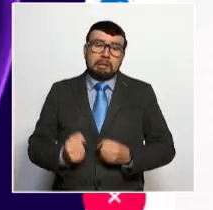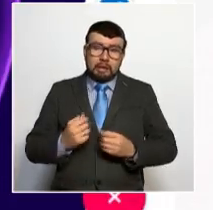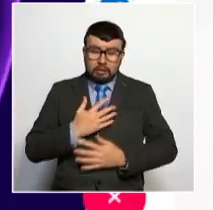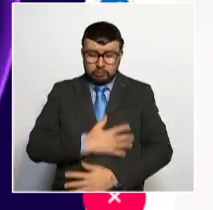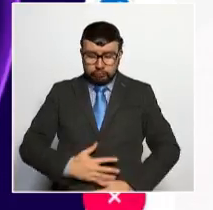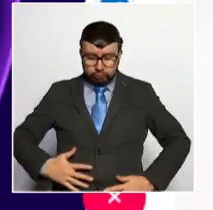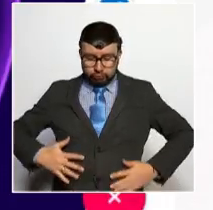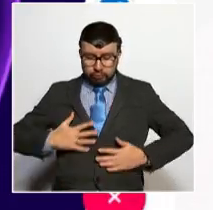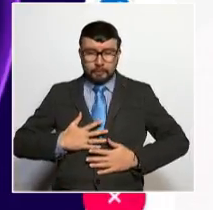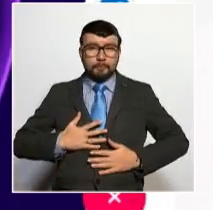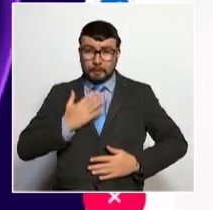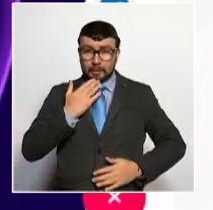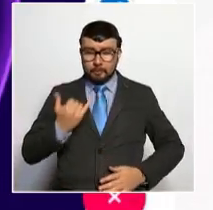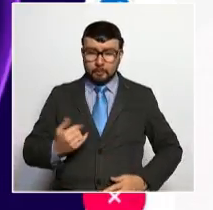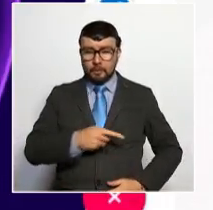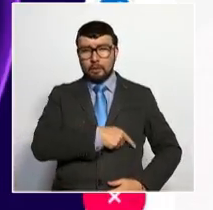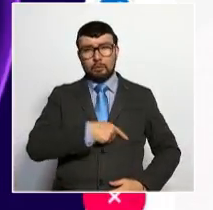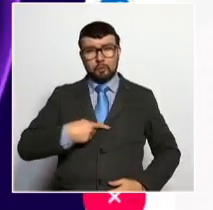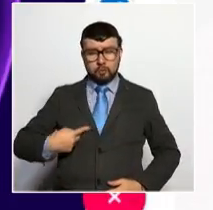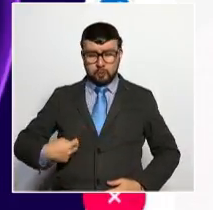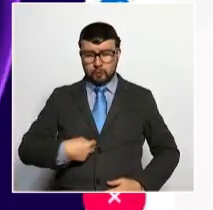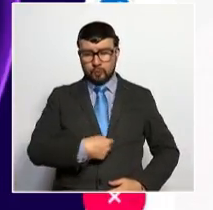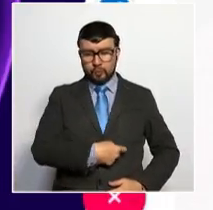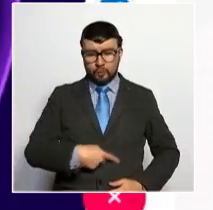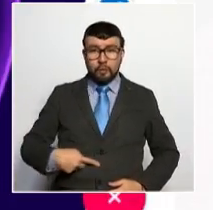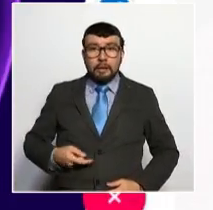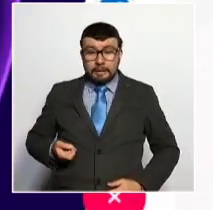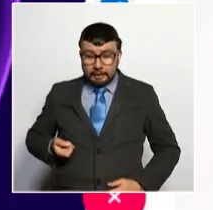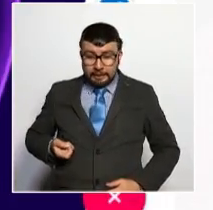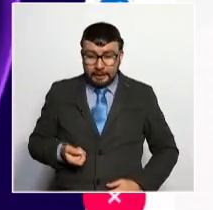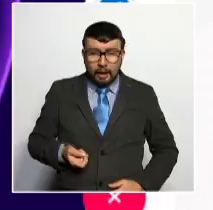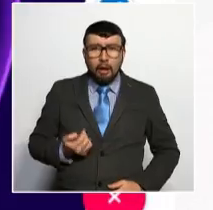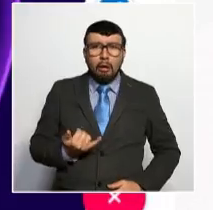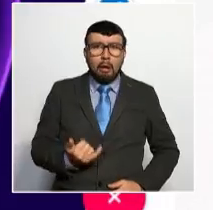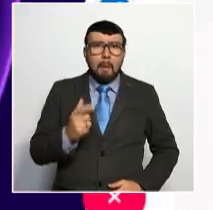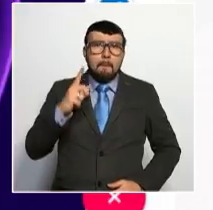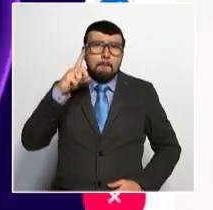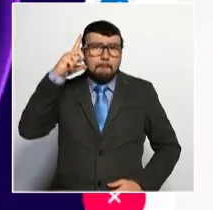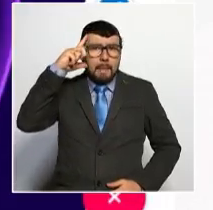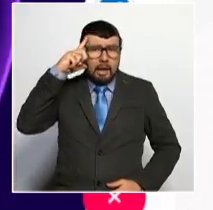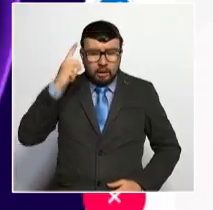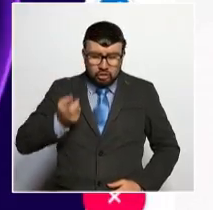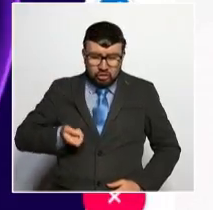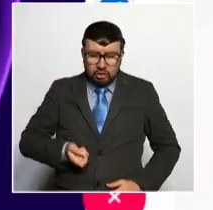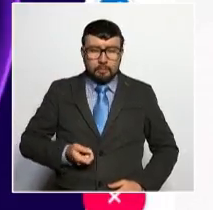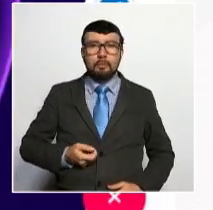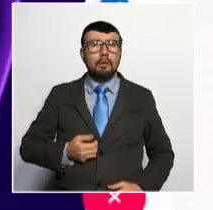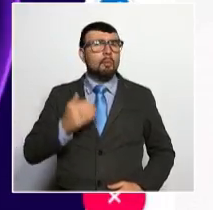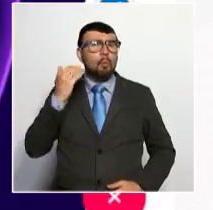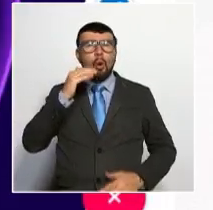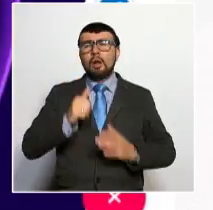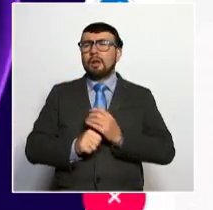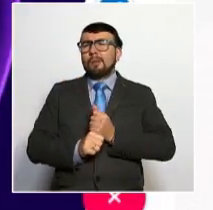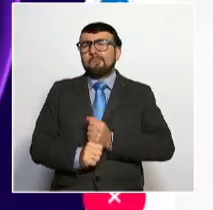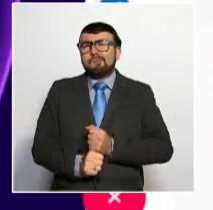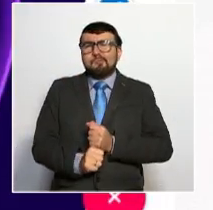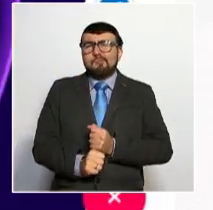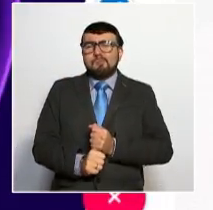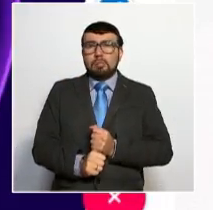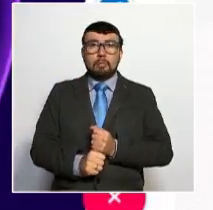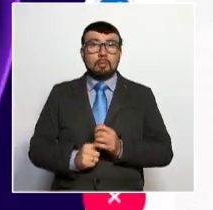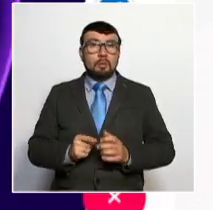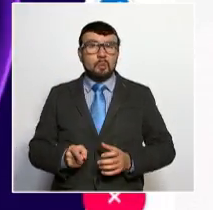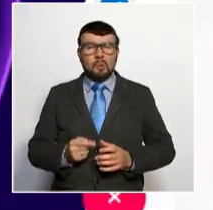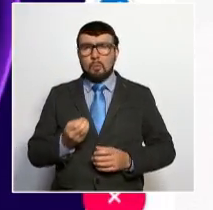tenemos aquí nuestro intestino y vemos la cercanía que tiene con la vagina. Cuando las mujeres sufren de estreñimiento y se acumula en esta área